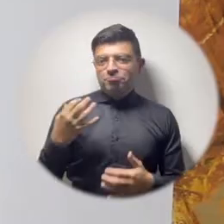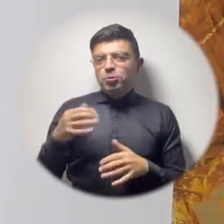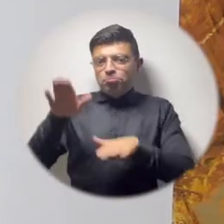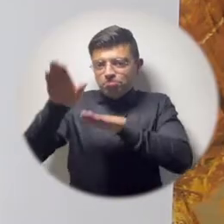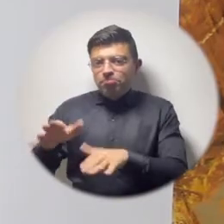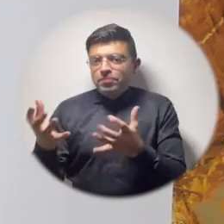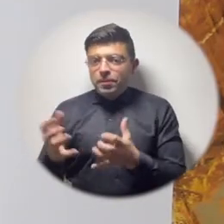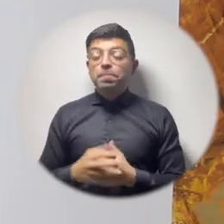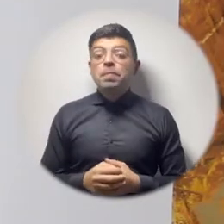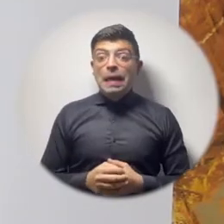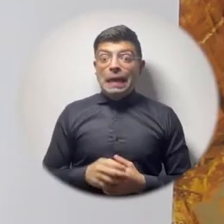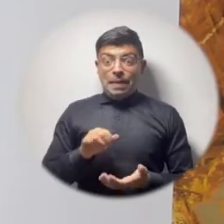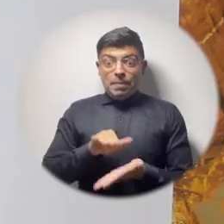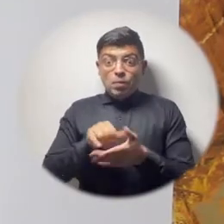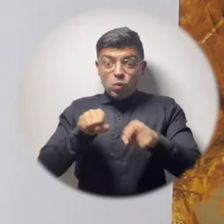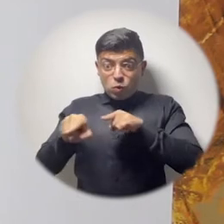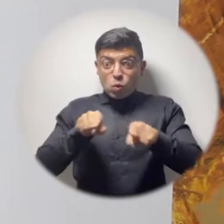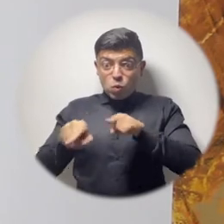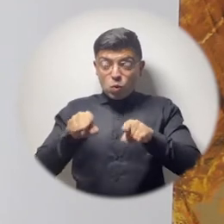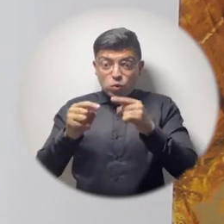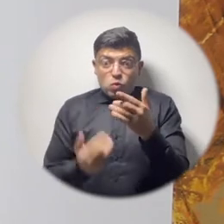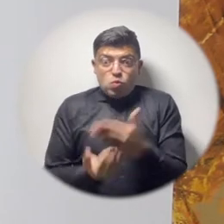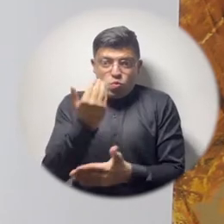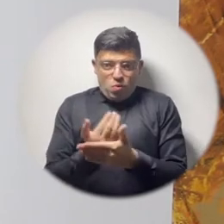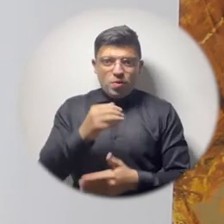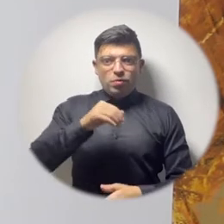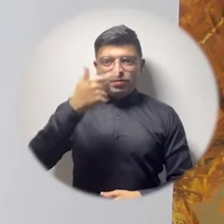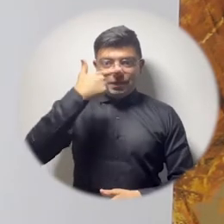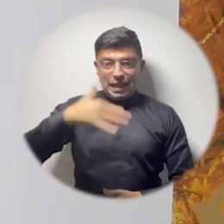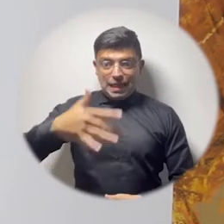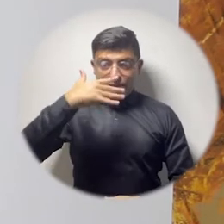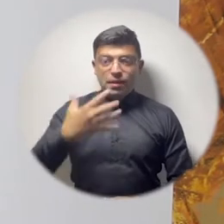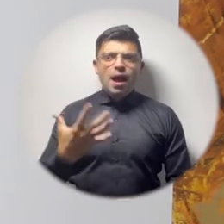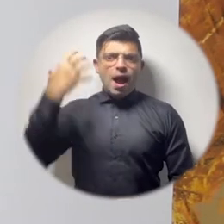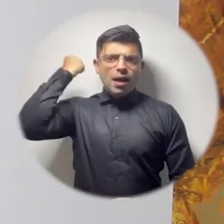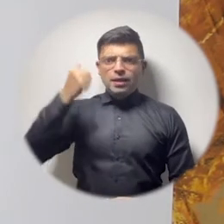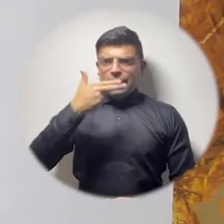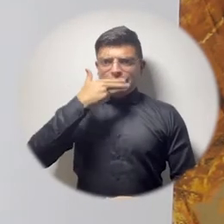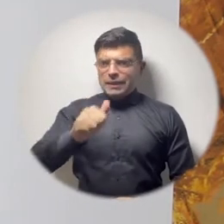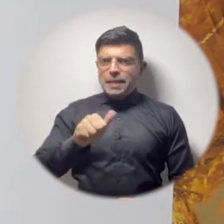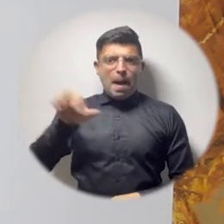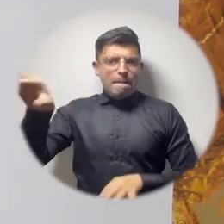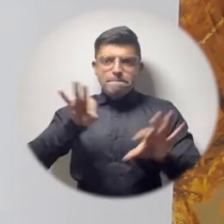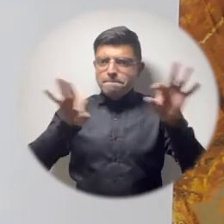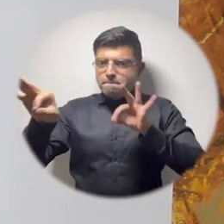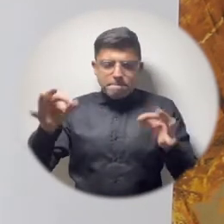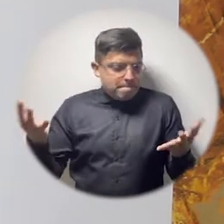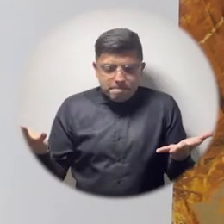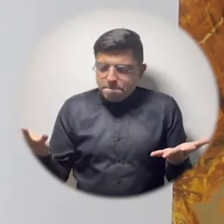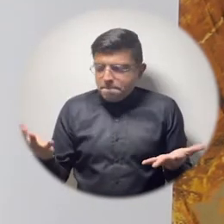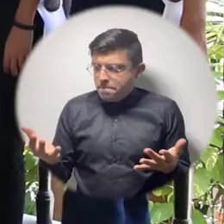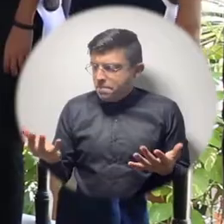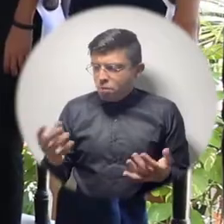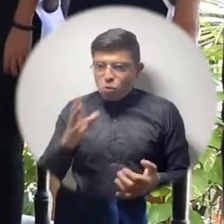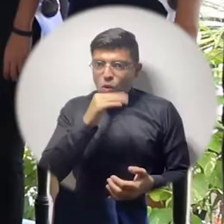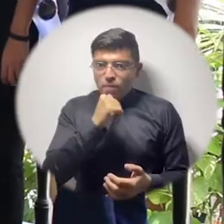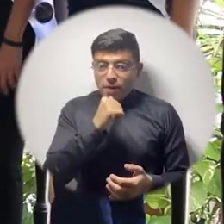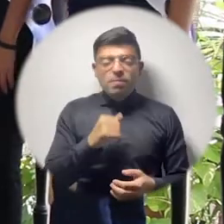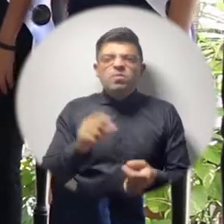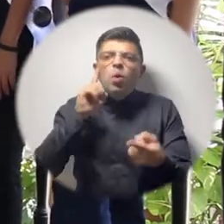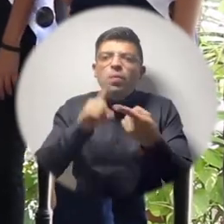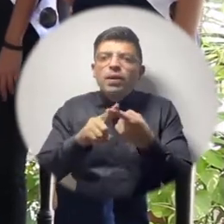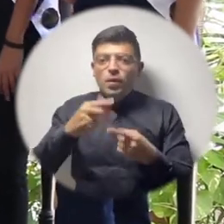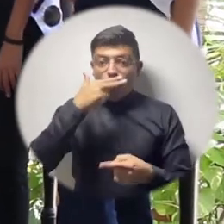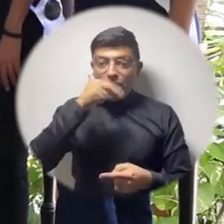Miss Mundo Magdalena es un concurso nuevo en Santa Marta. Antes, pues, la niña no tenía la oportunidad de ser elegida de esta manera y la idea